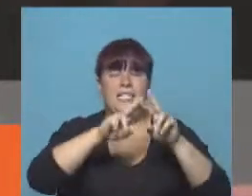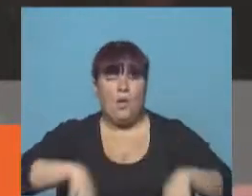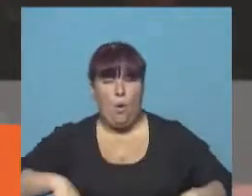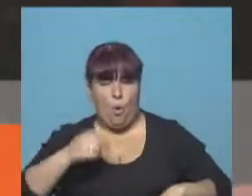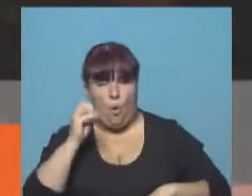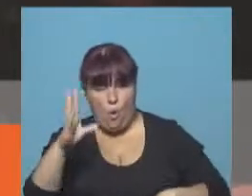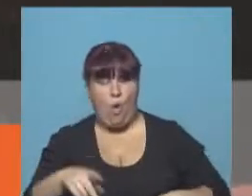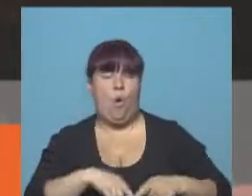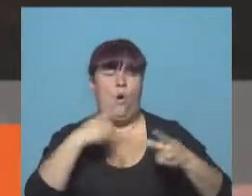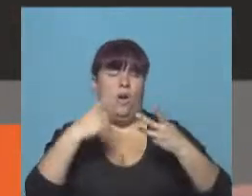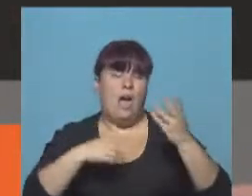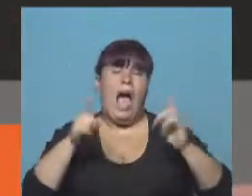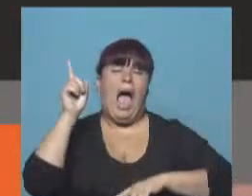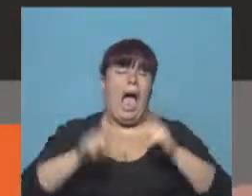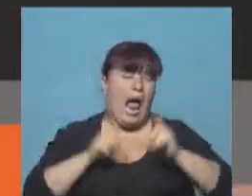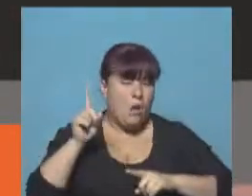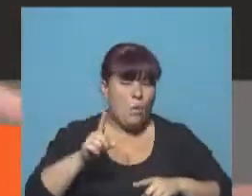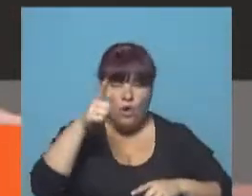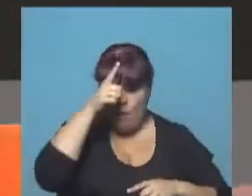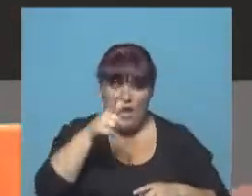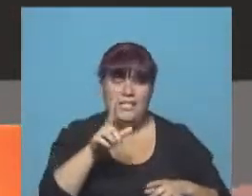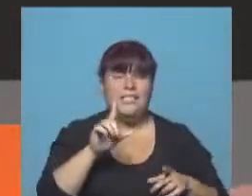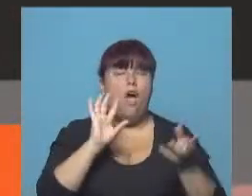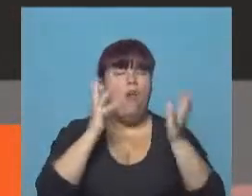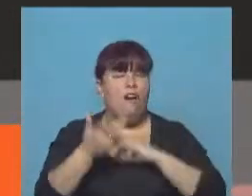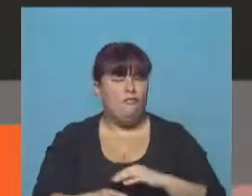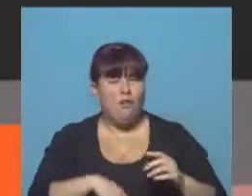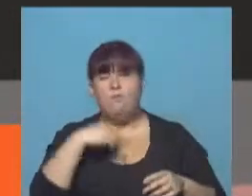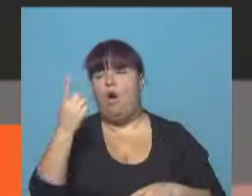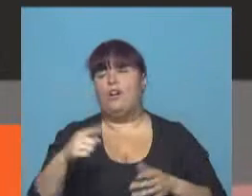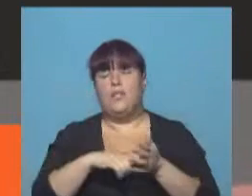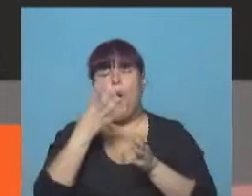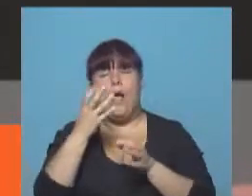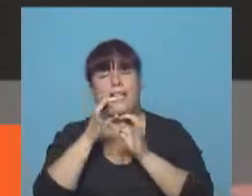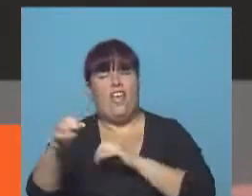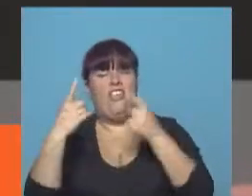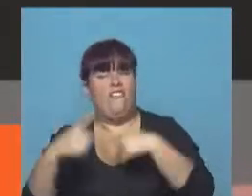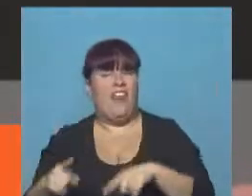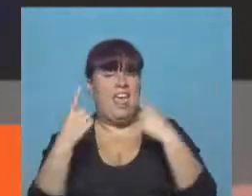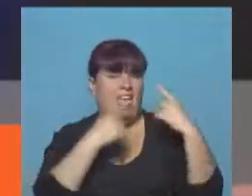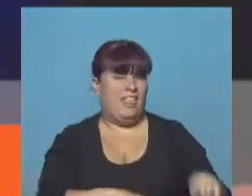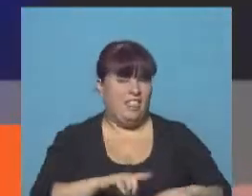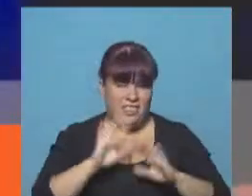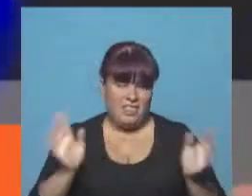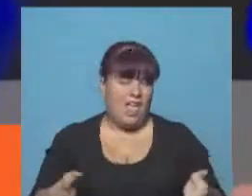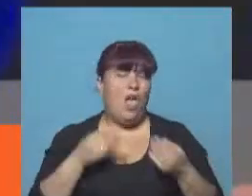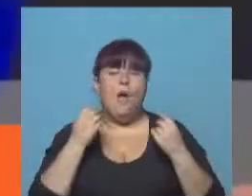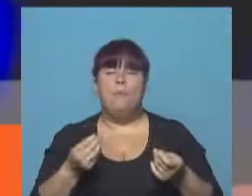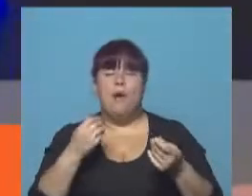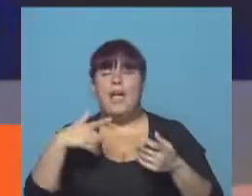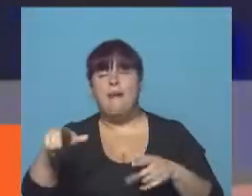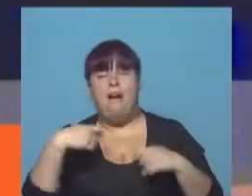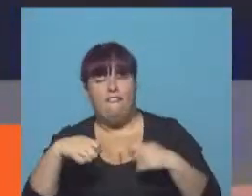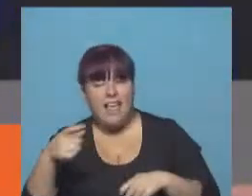los clubes. En algunos lados la policía lo aplica de una manera, en otra ciudad a 40 kilómetros lo hace de otra manera, porque a lo mejor es